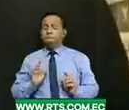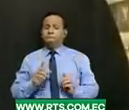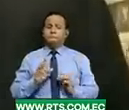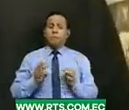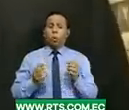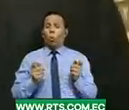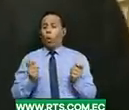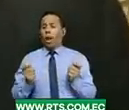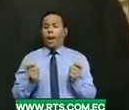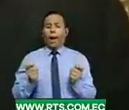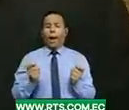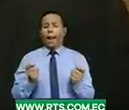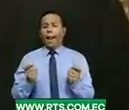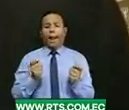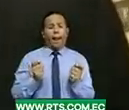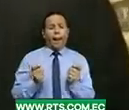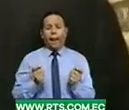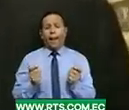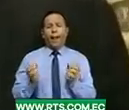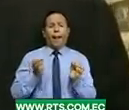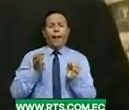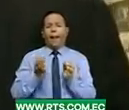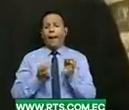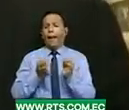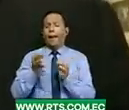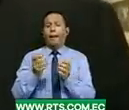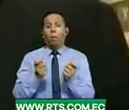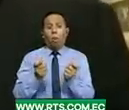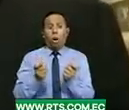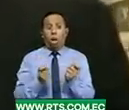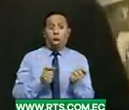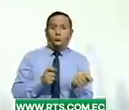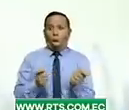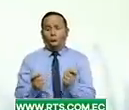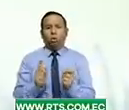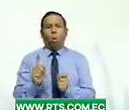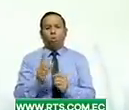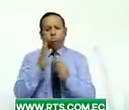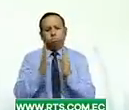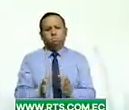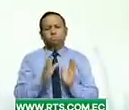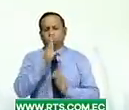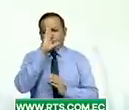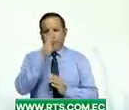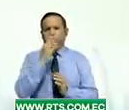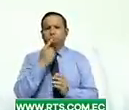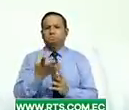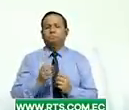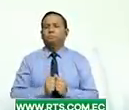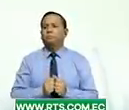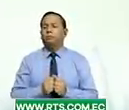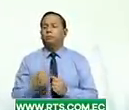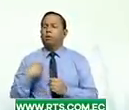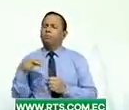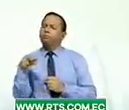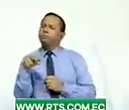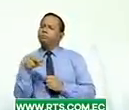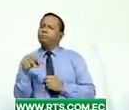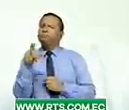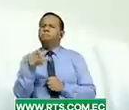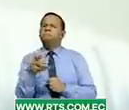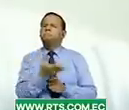que nadie sabe qué es lo que cada uno tiene, lo que ya tiene, no perderlo. Yo pienso que la mayoría de la acción se está viendo